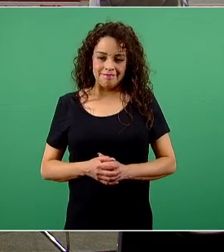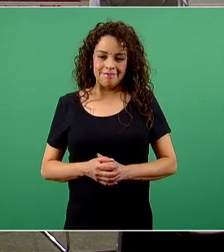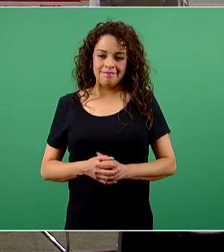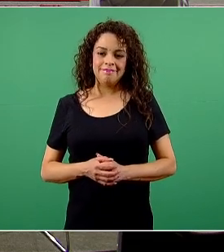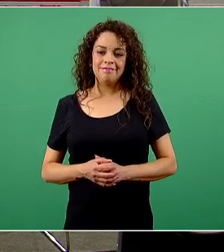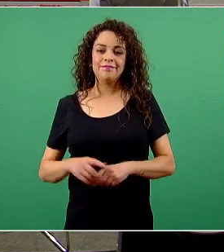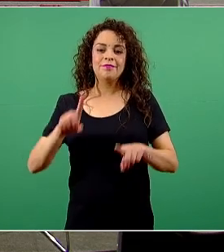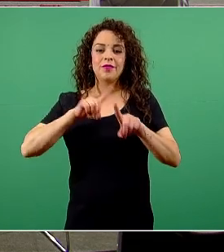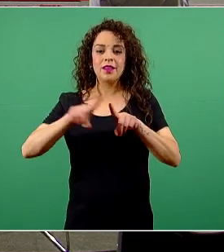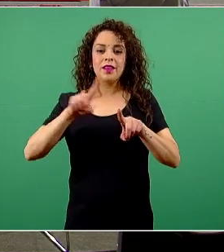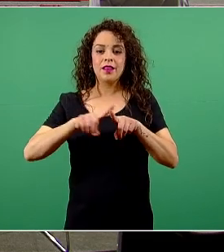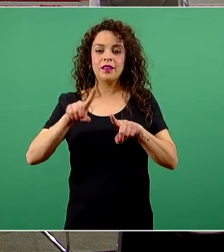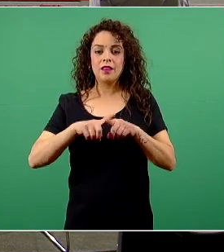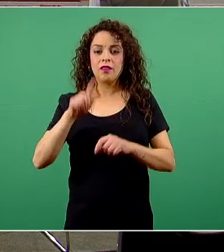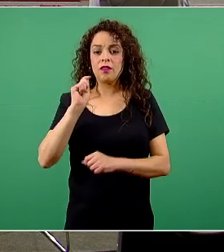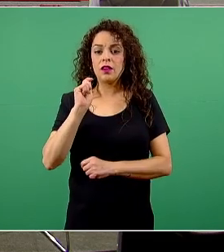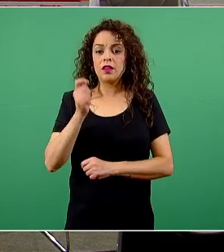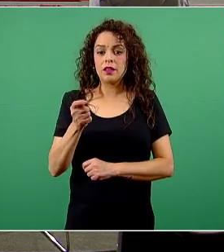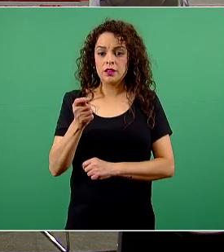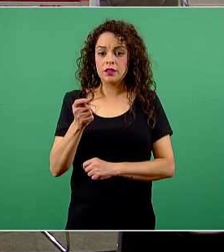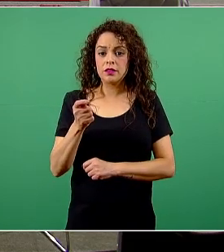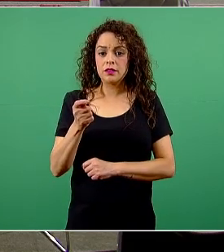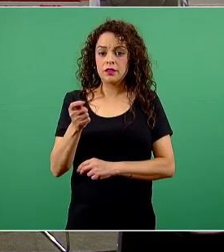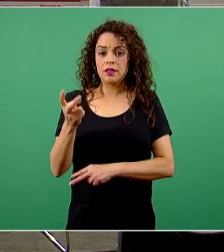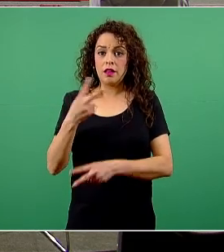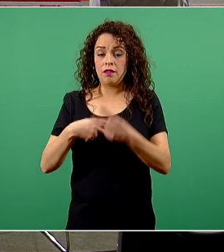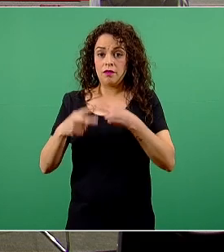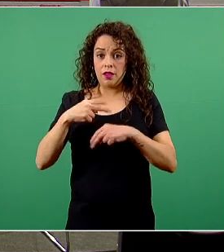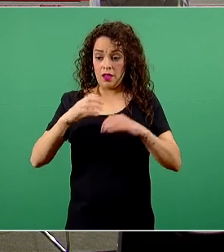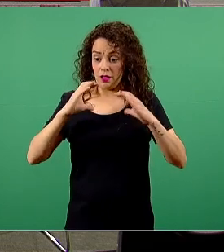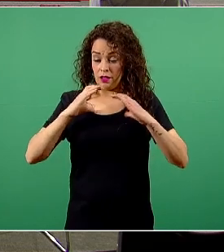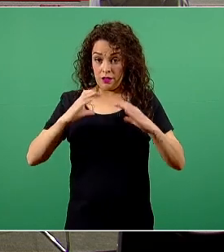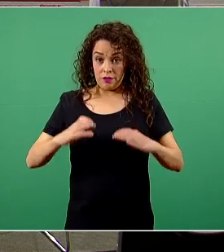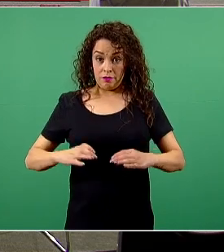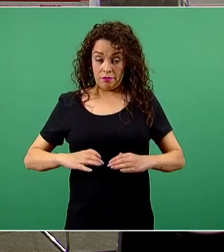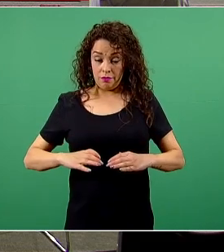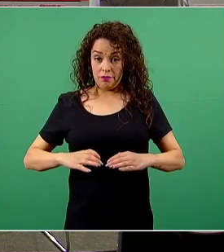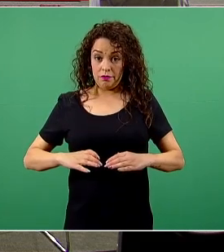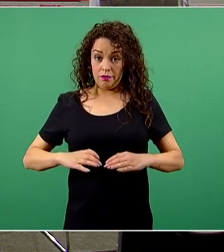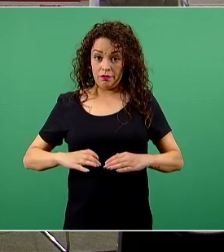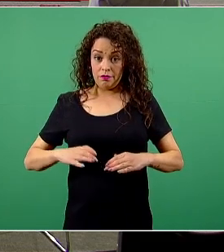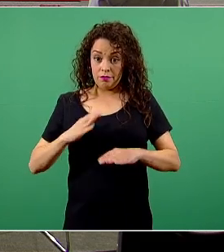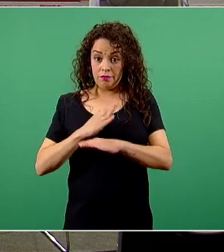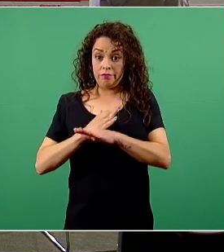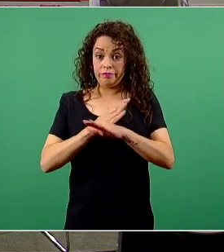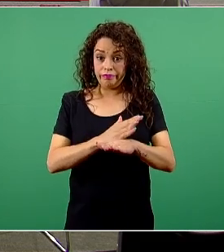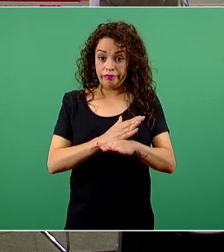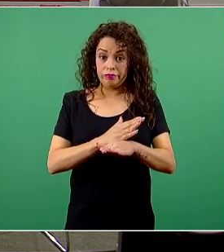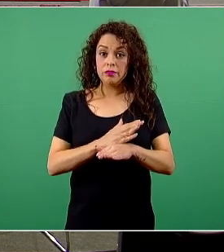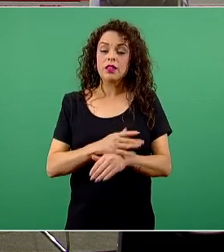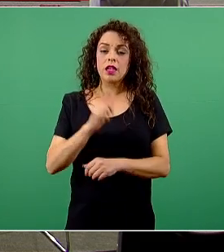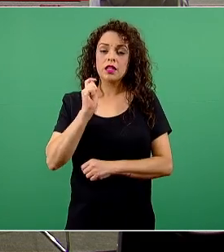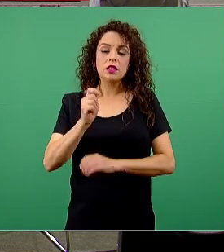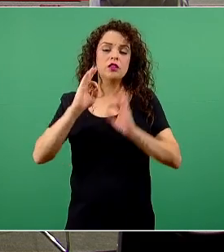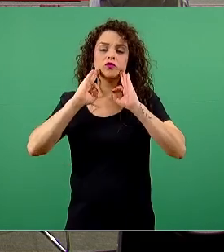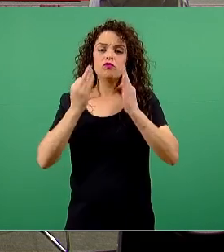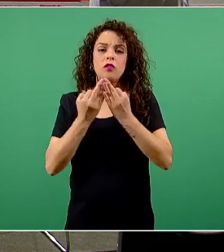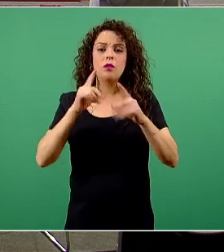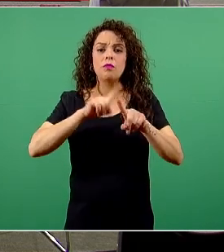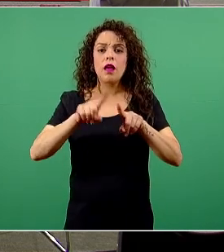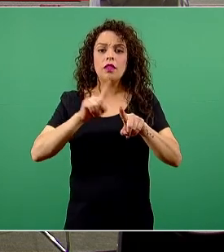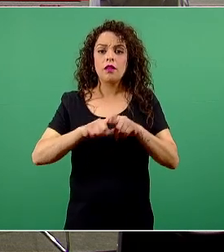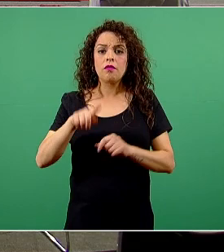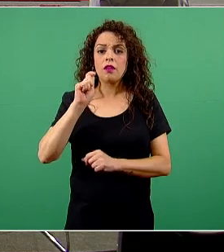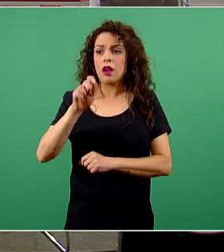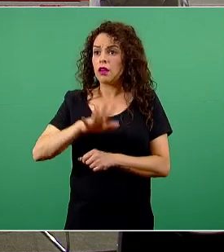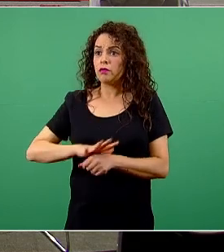Las distintas seroprevalencias reflejan que la circulación del virus fue distinto, no fue